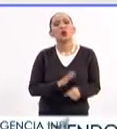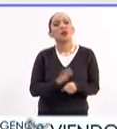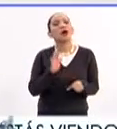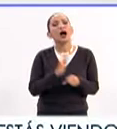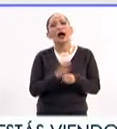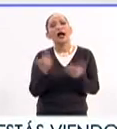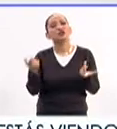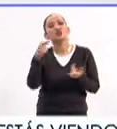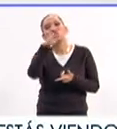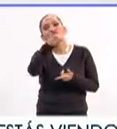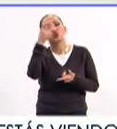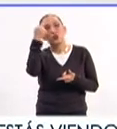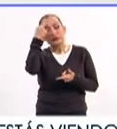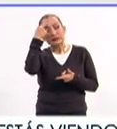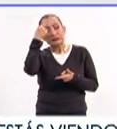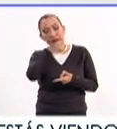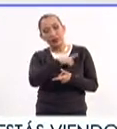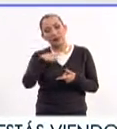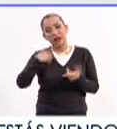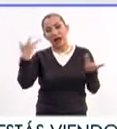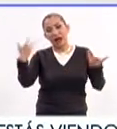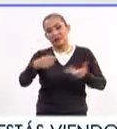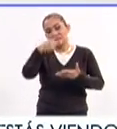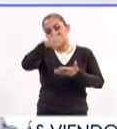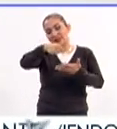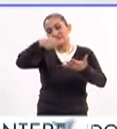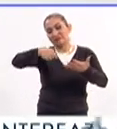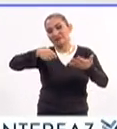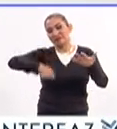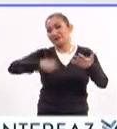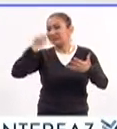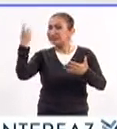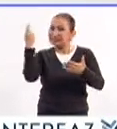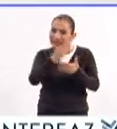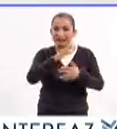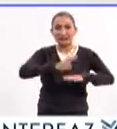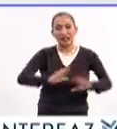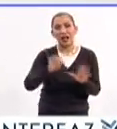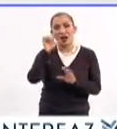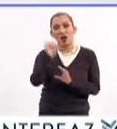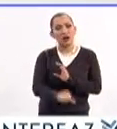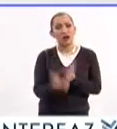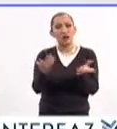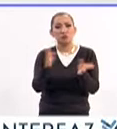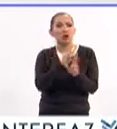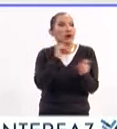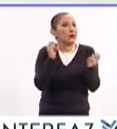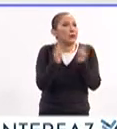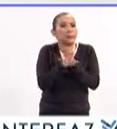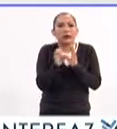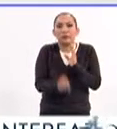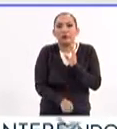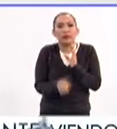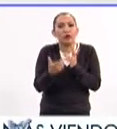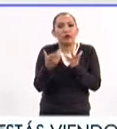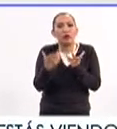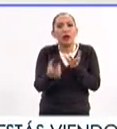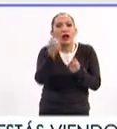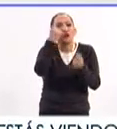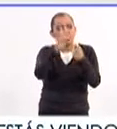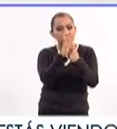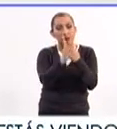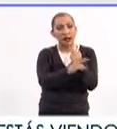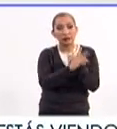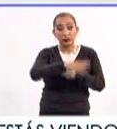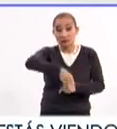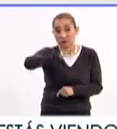las medidas que usted considera deberían de ser pues urgentes? Algo tan drástico como algunos países